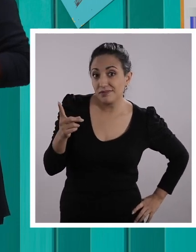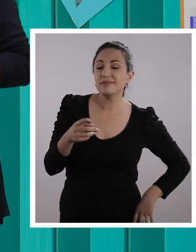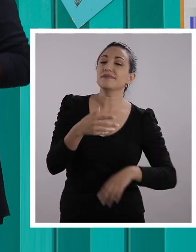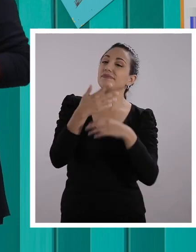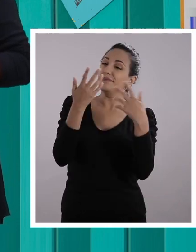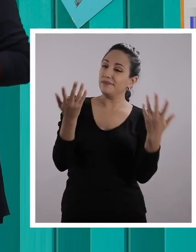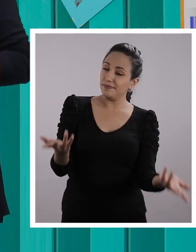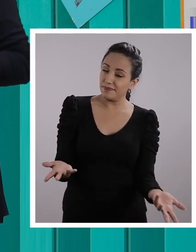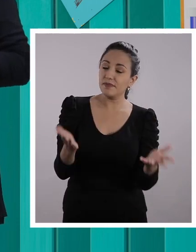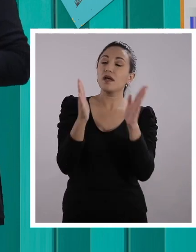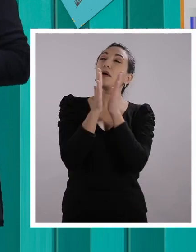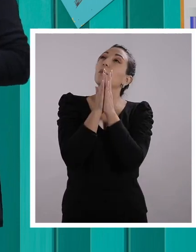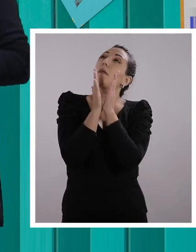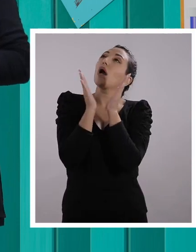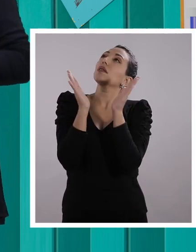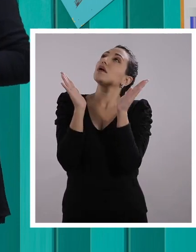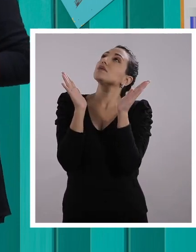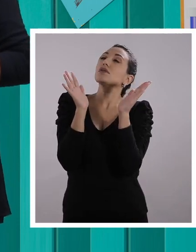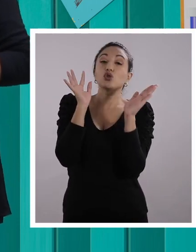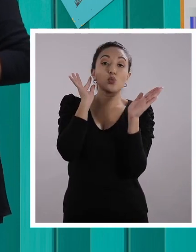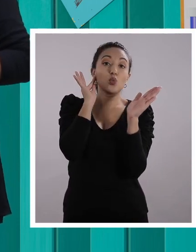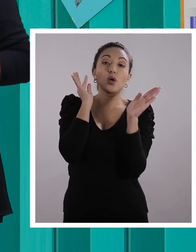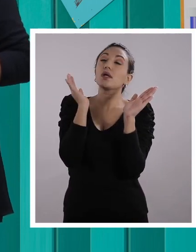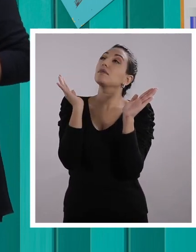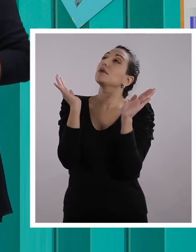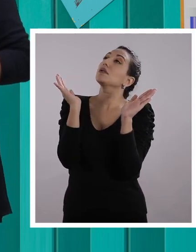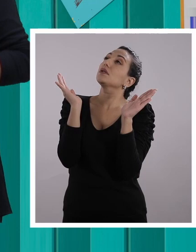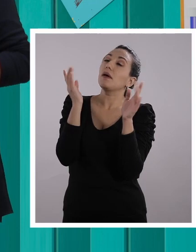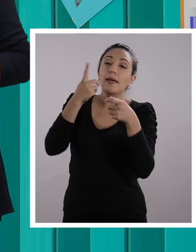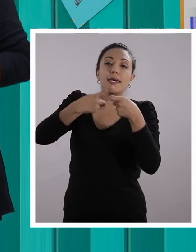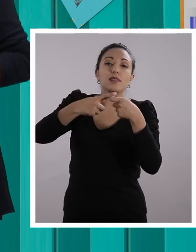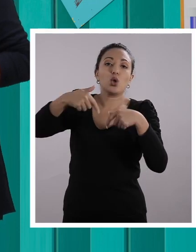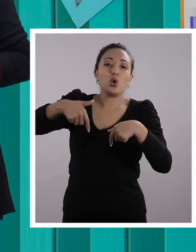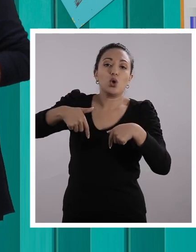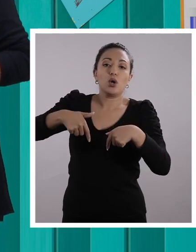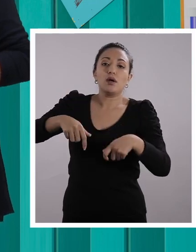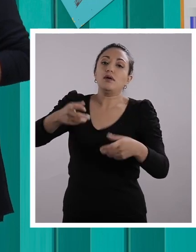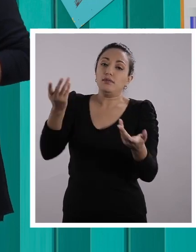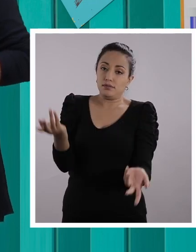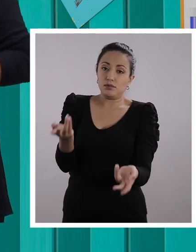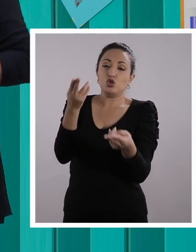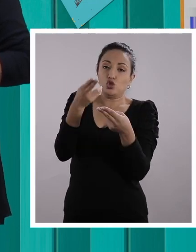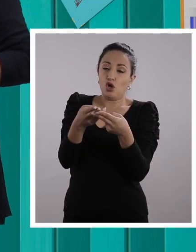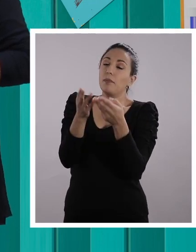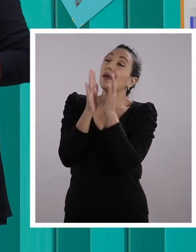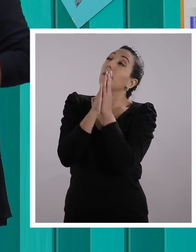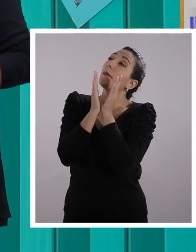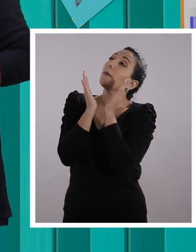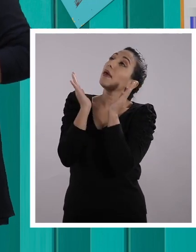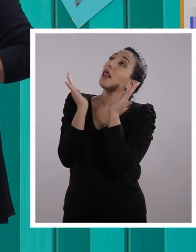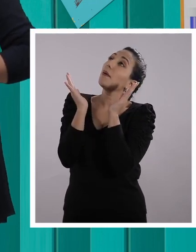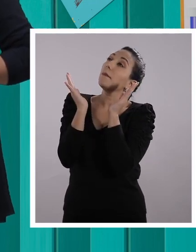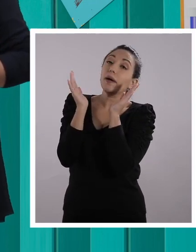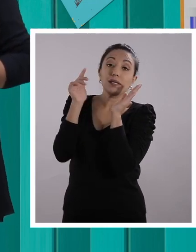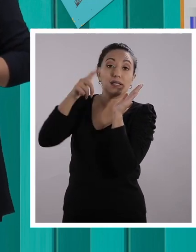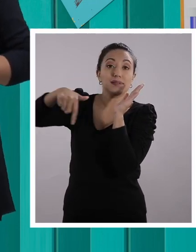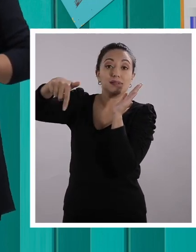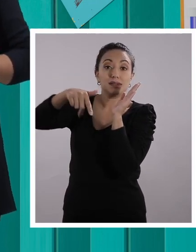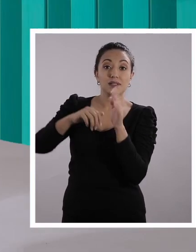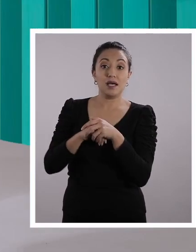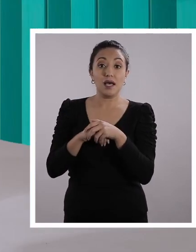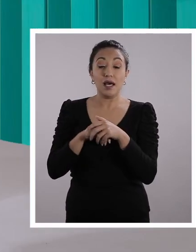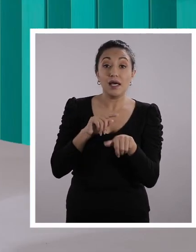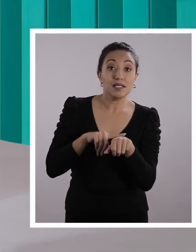identificaron la virgen del panecillo o también la conocen como la virgen de quito pero es la virgen del panecillo